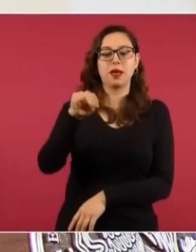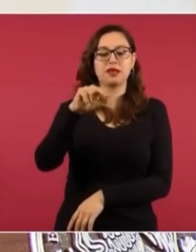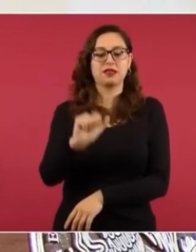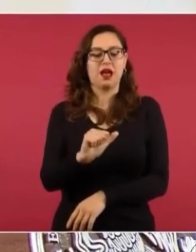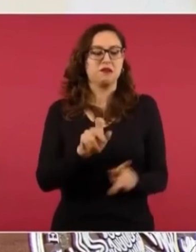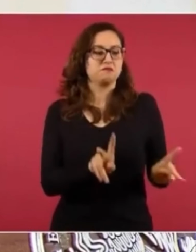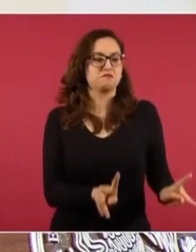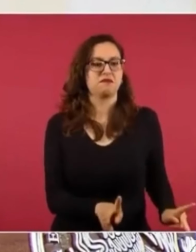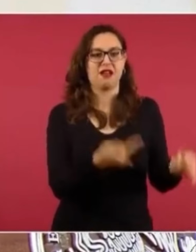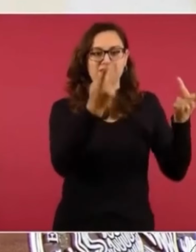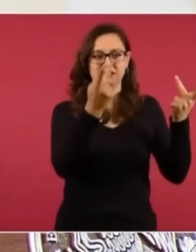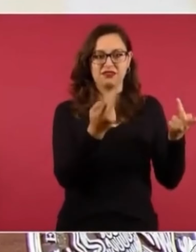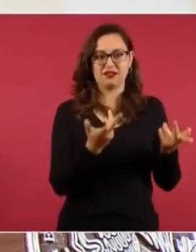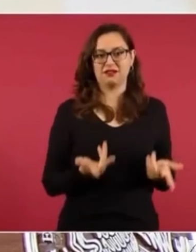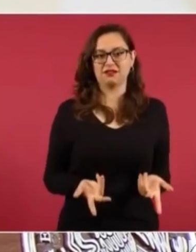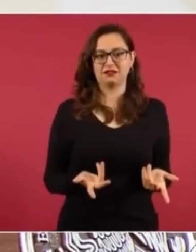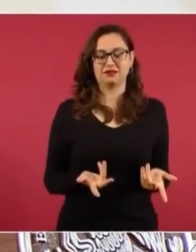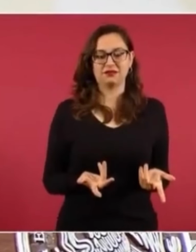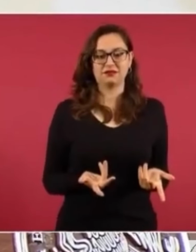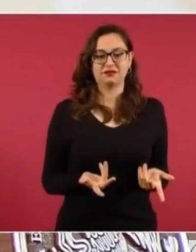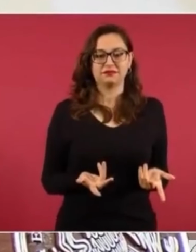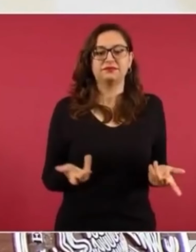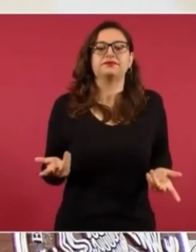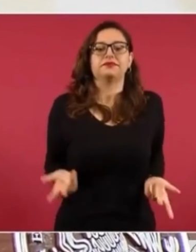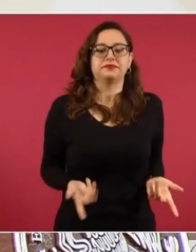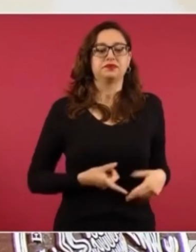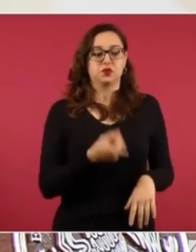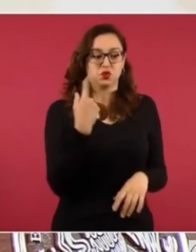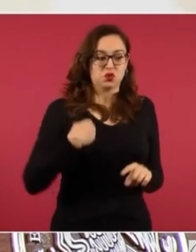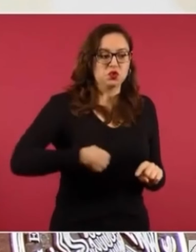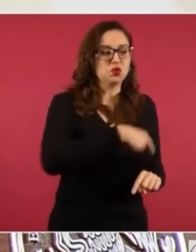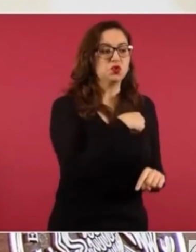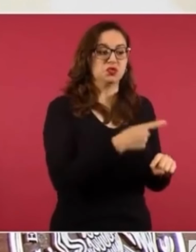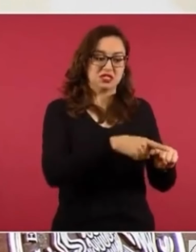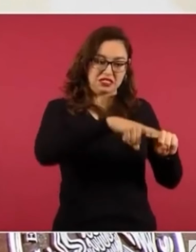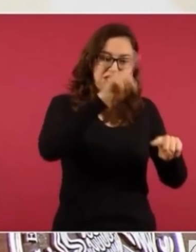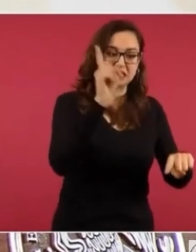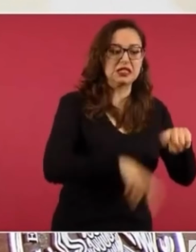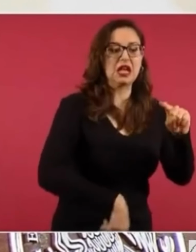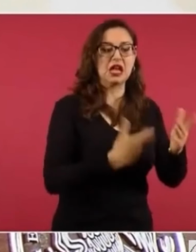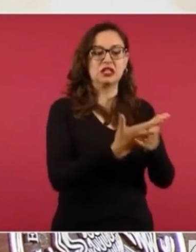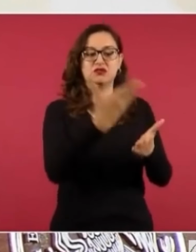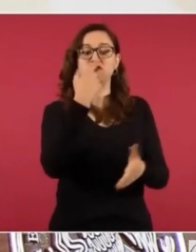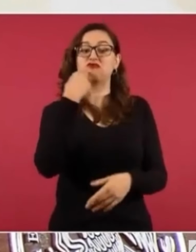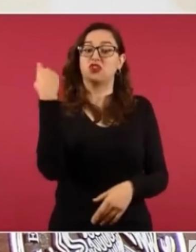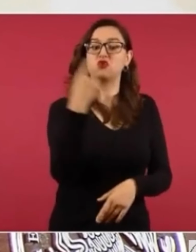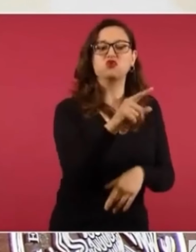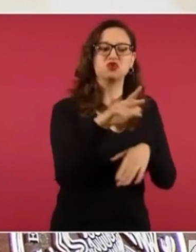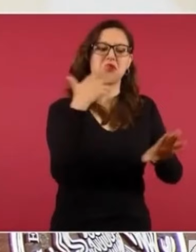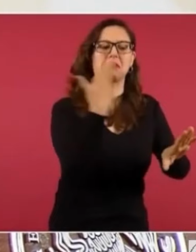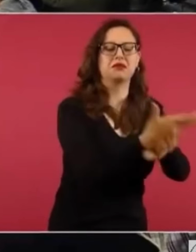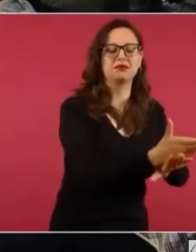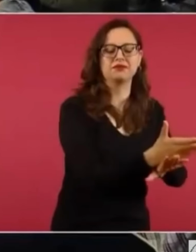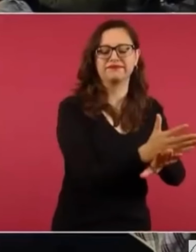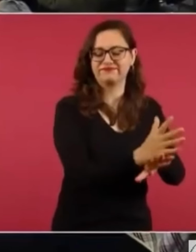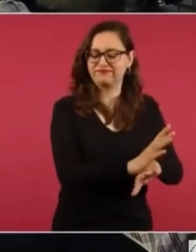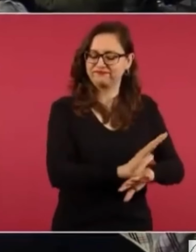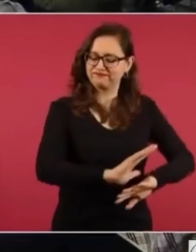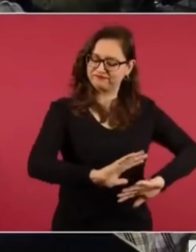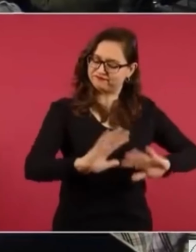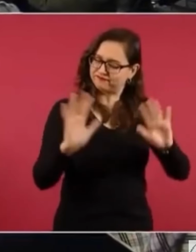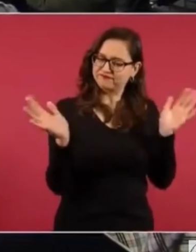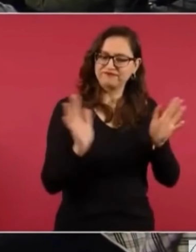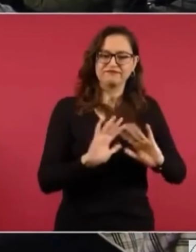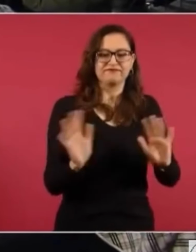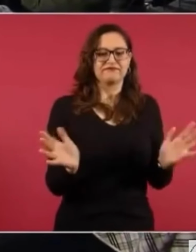y no se las estamos expropiando ni estamos abriendo investigación si fue legal o no les estamos